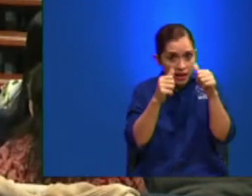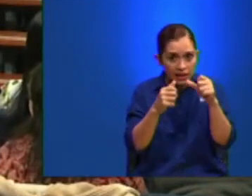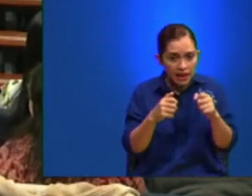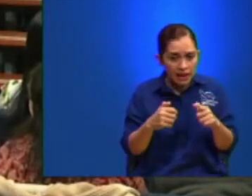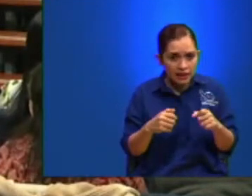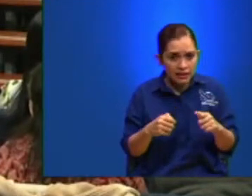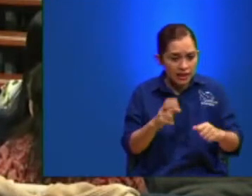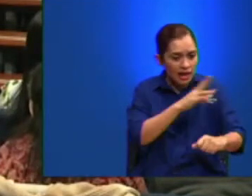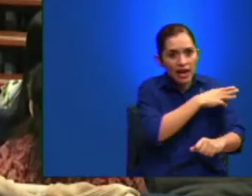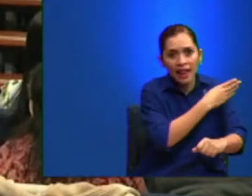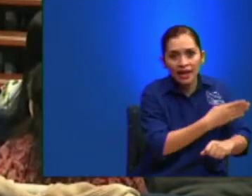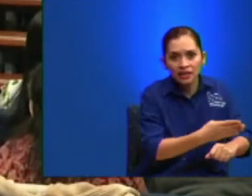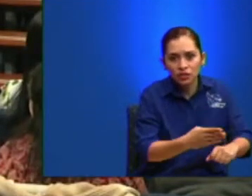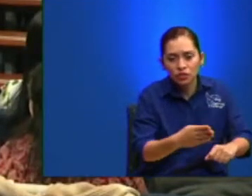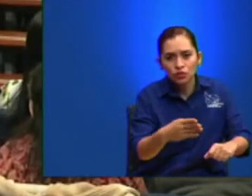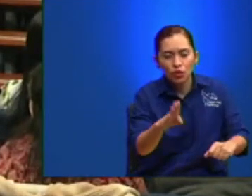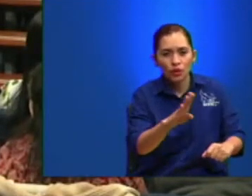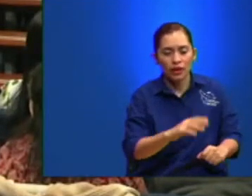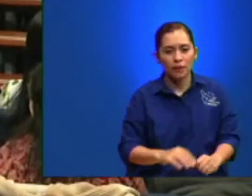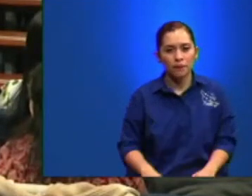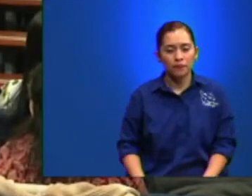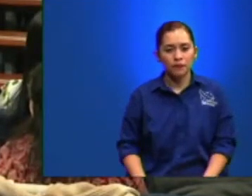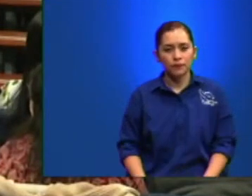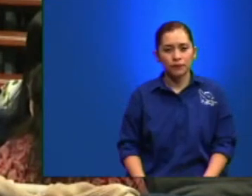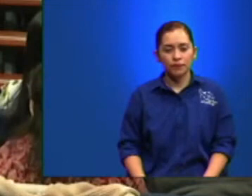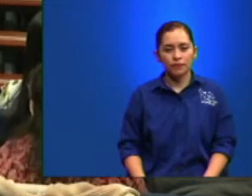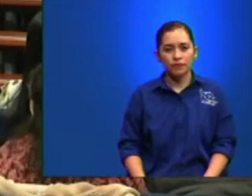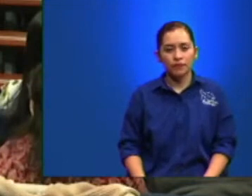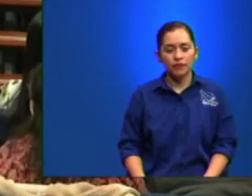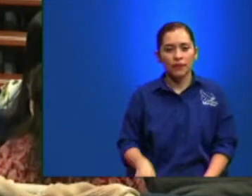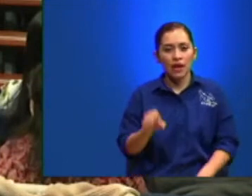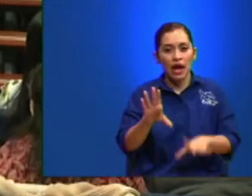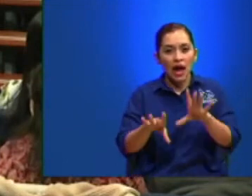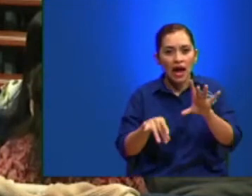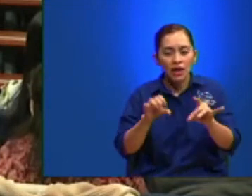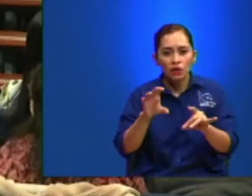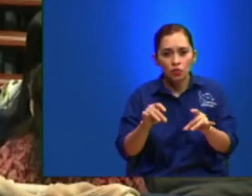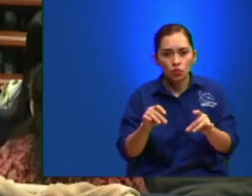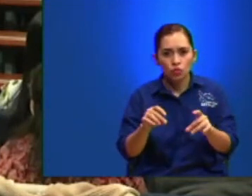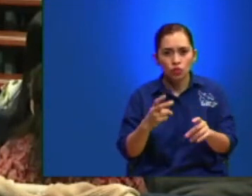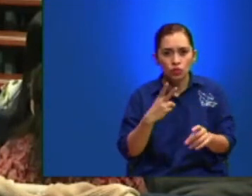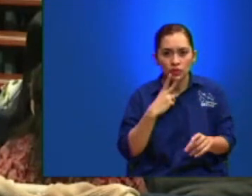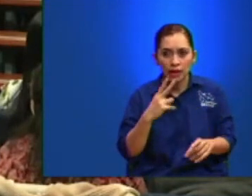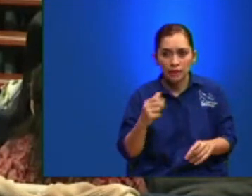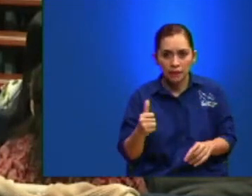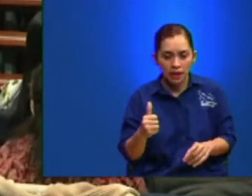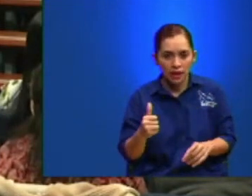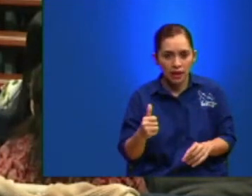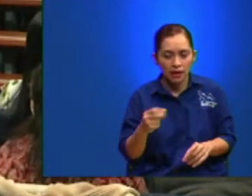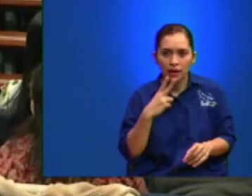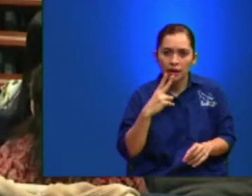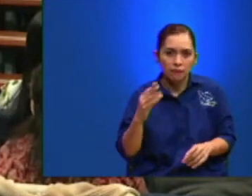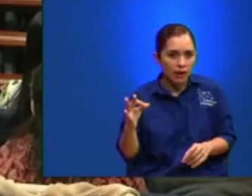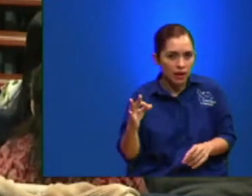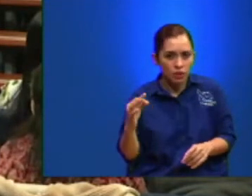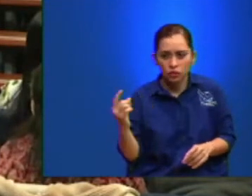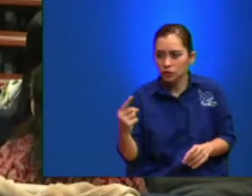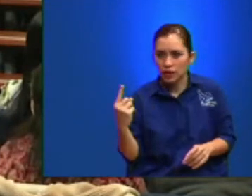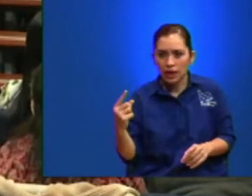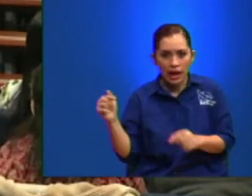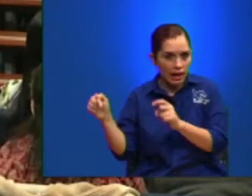saberlo acá algunos hermanos habían estaban haciendo la misma línea de tiempo y vino a coincidir